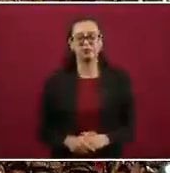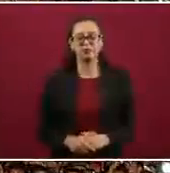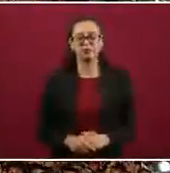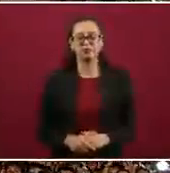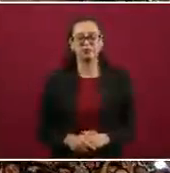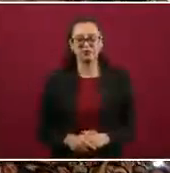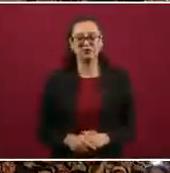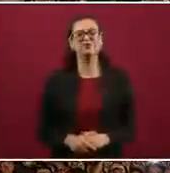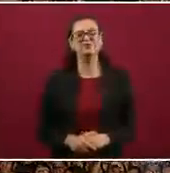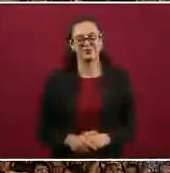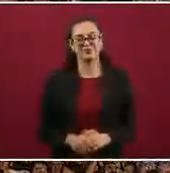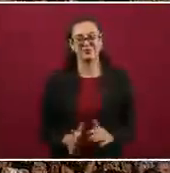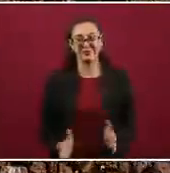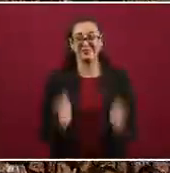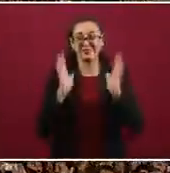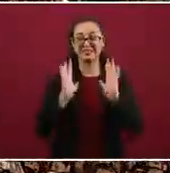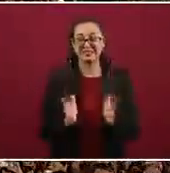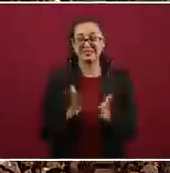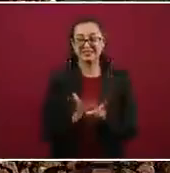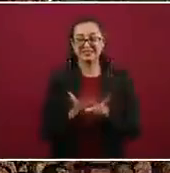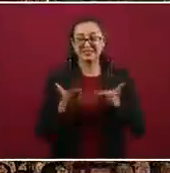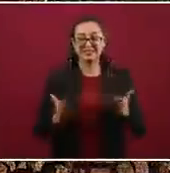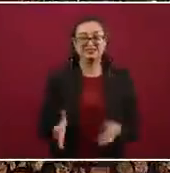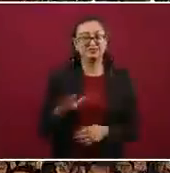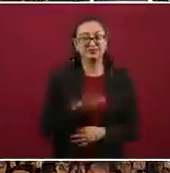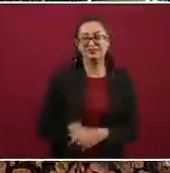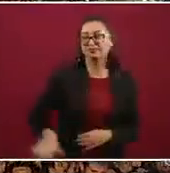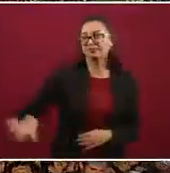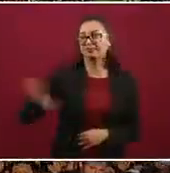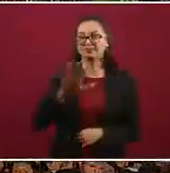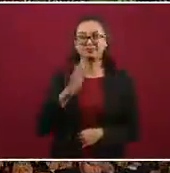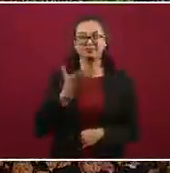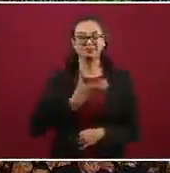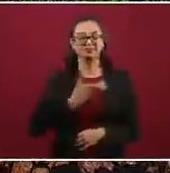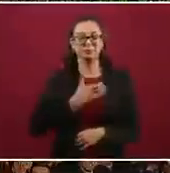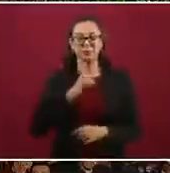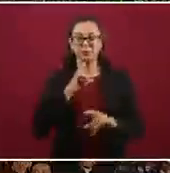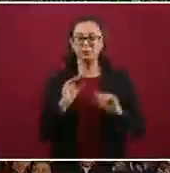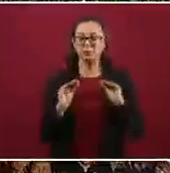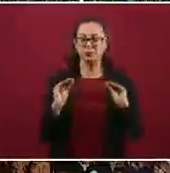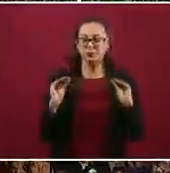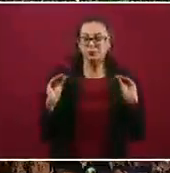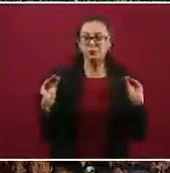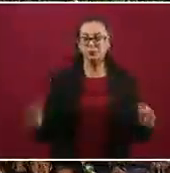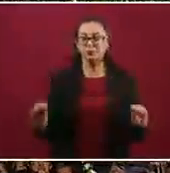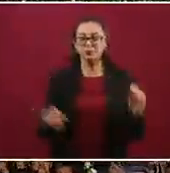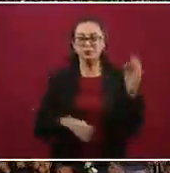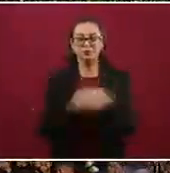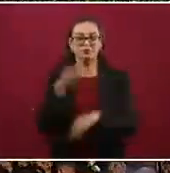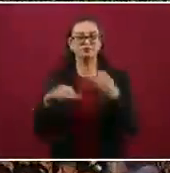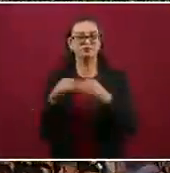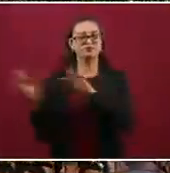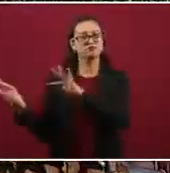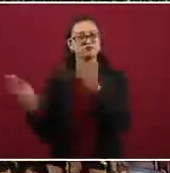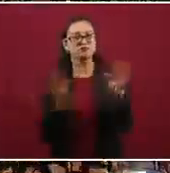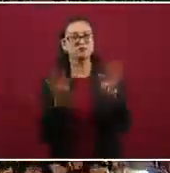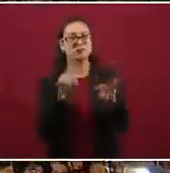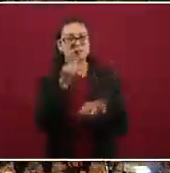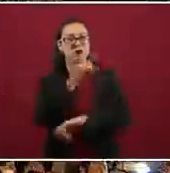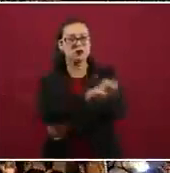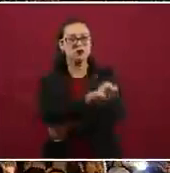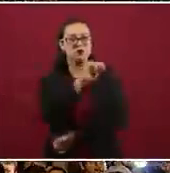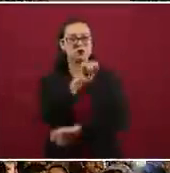Así es, ahora sí ya se hizo un silencio total en toda la plancha de la Plaza de la Constitución, todos mirando hacia Palacio